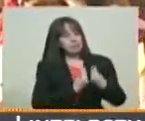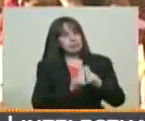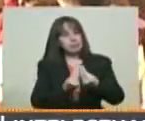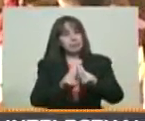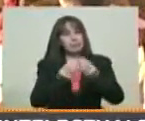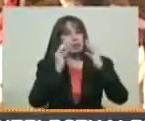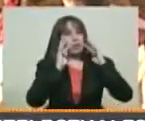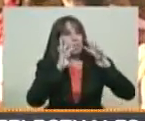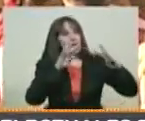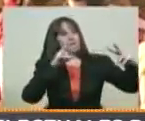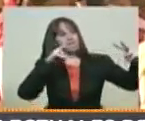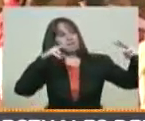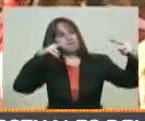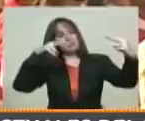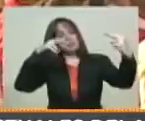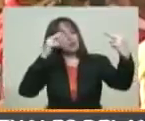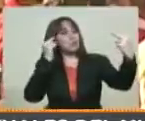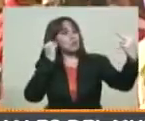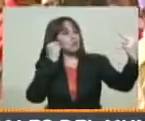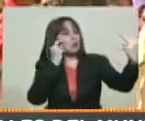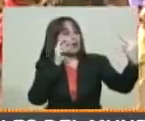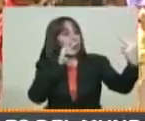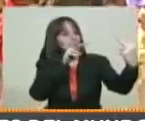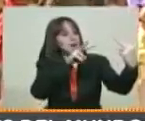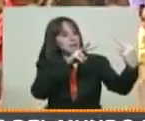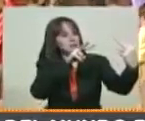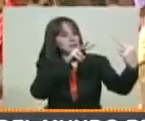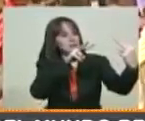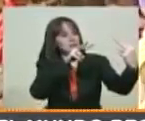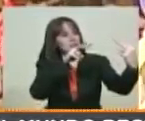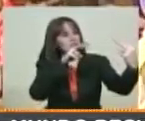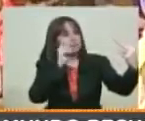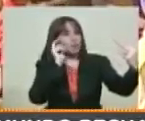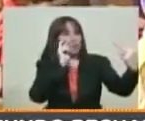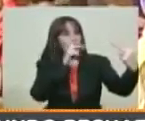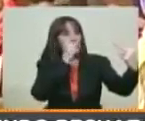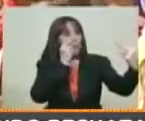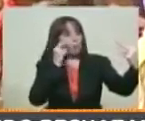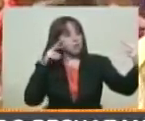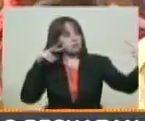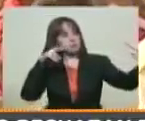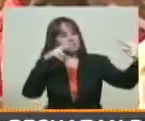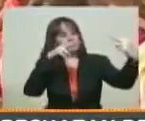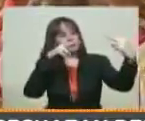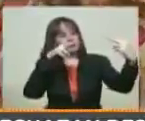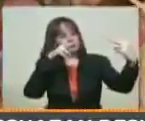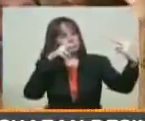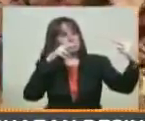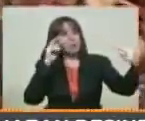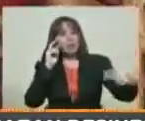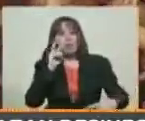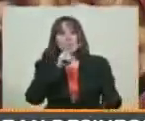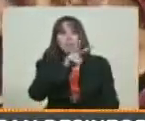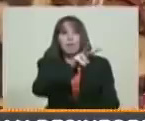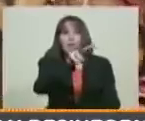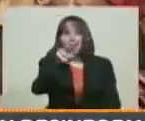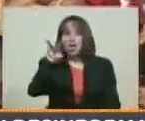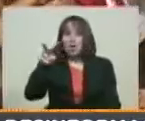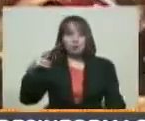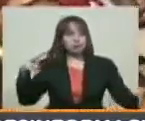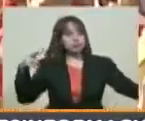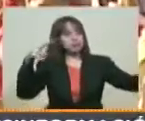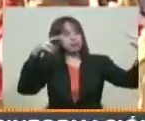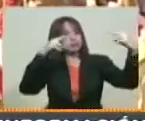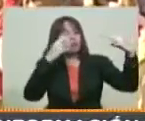Veo tus ojos, cumanesa. Veo tus ojos, cumanés. Veo tus ojos, joven